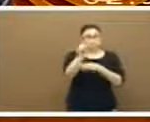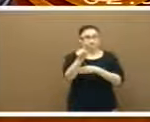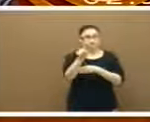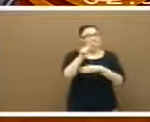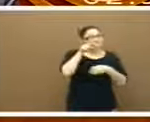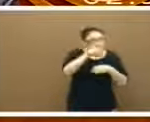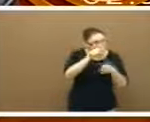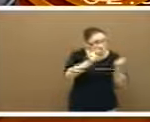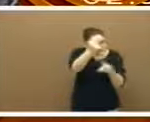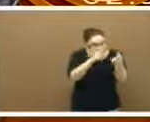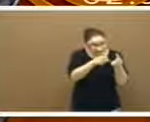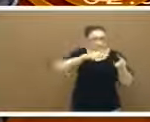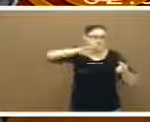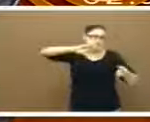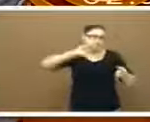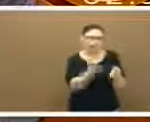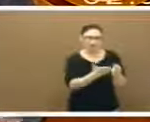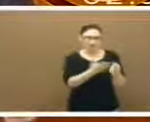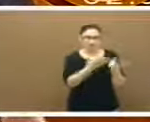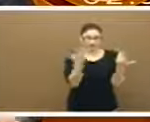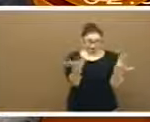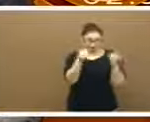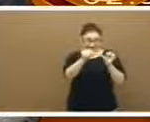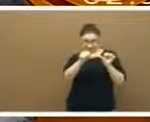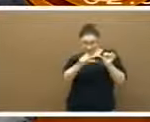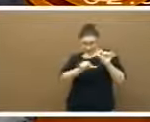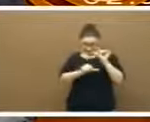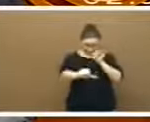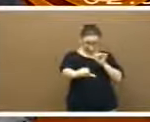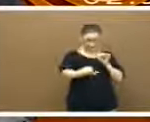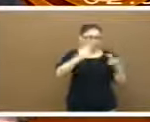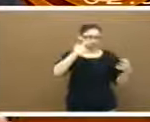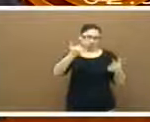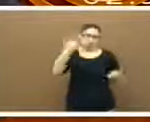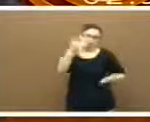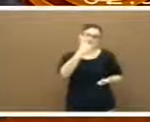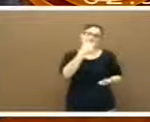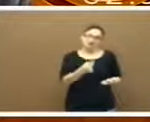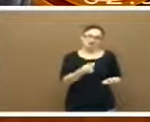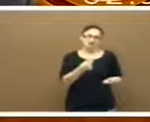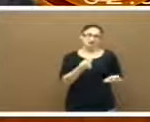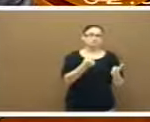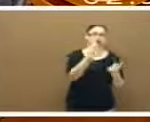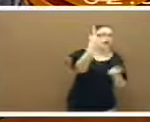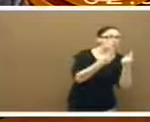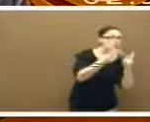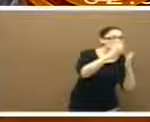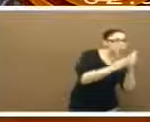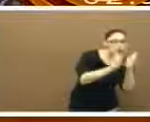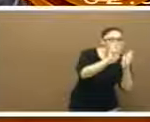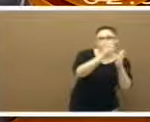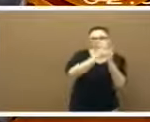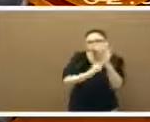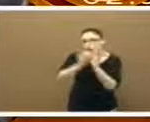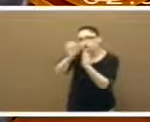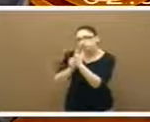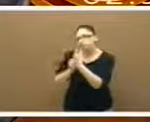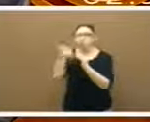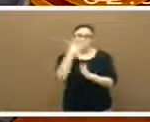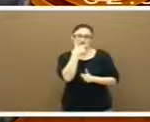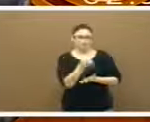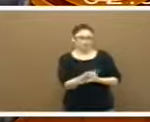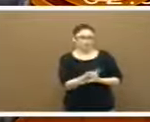donde pegaron el hachazo, y a partir de entonces se ha hecho evidentemente más fácil recortar de unos sitios y de otros. Les recuerdo a sus señorías que